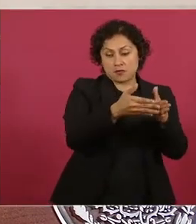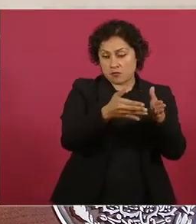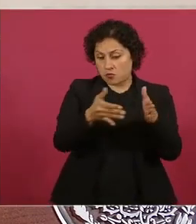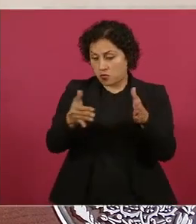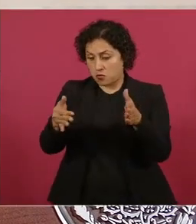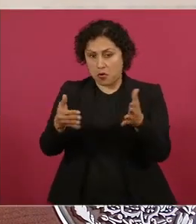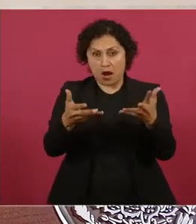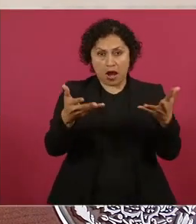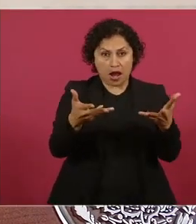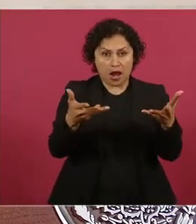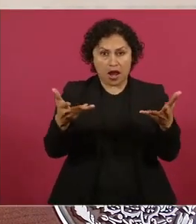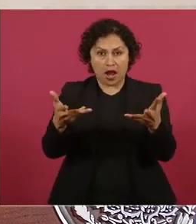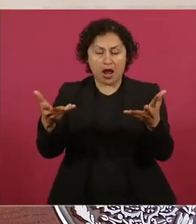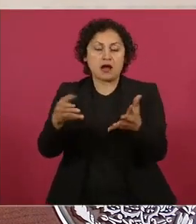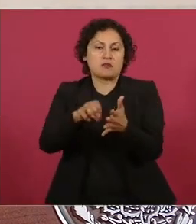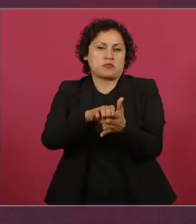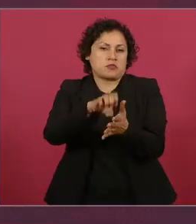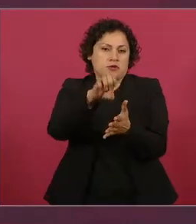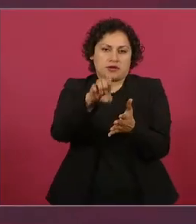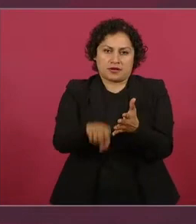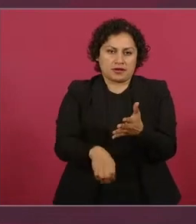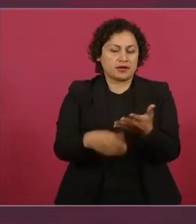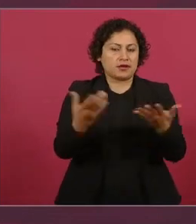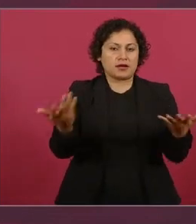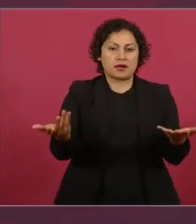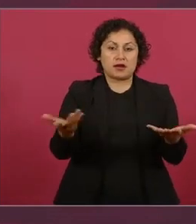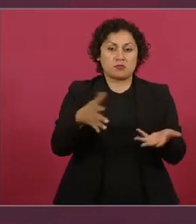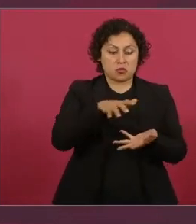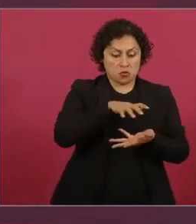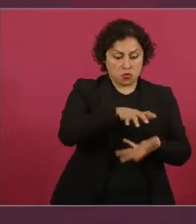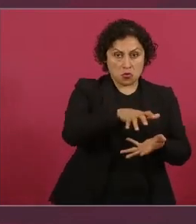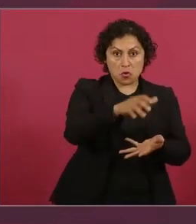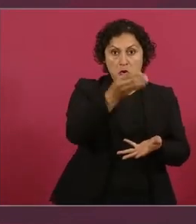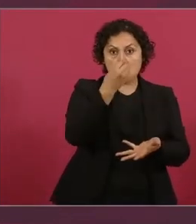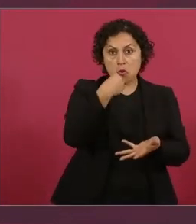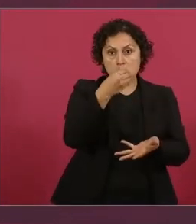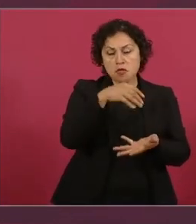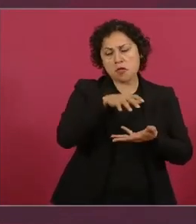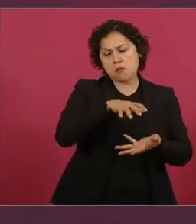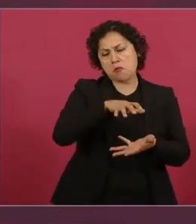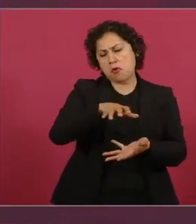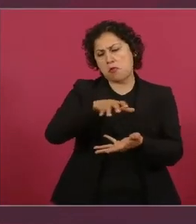hemos entregado miles de despensas,